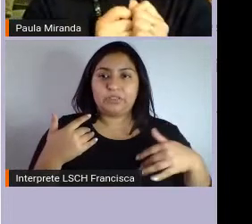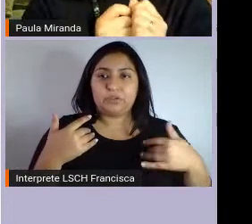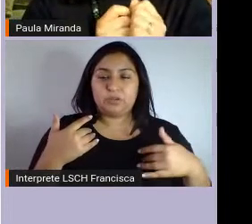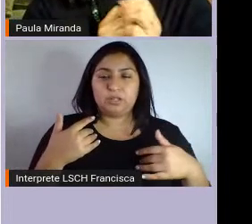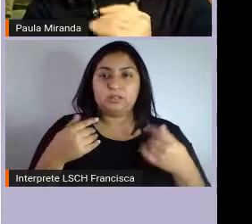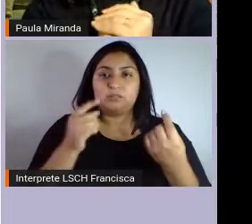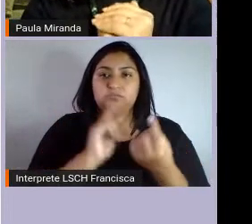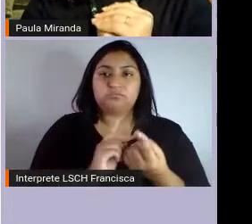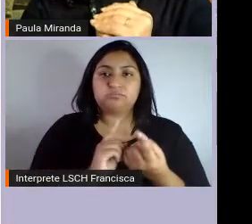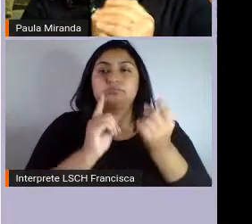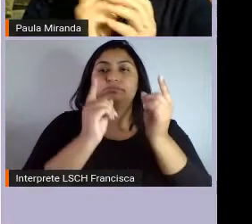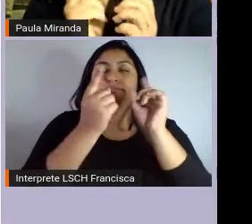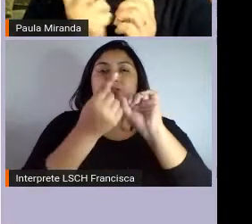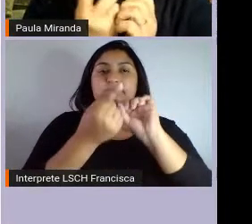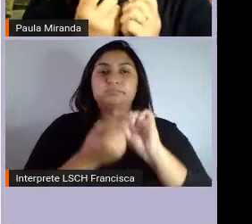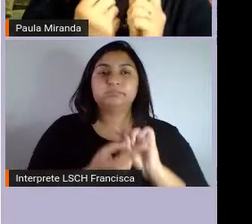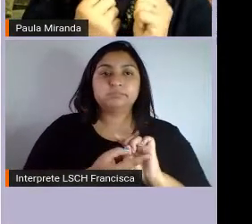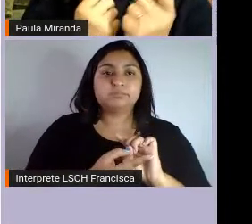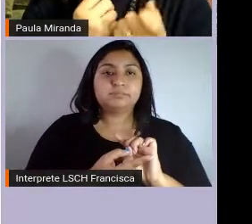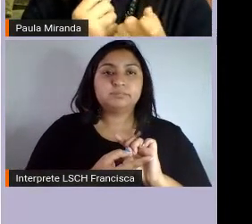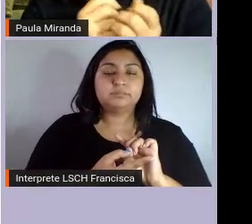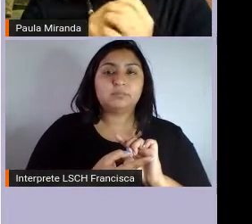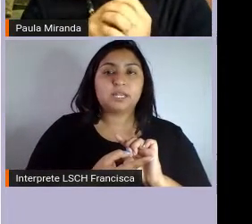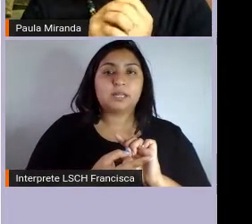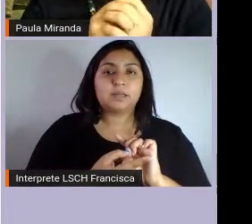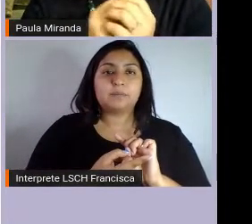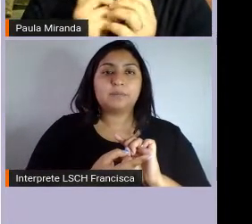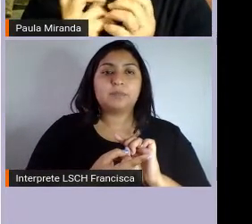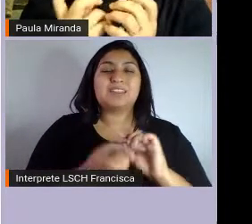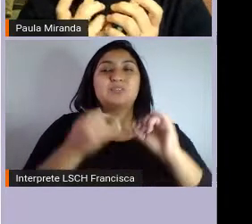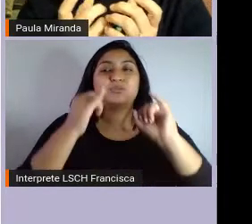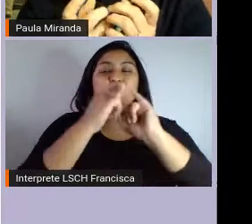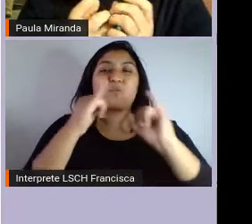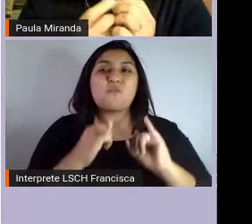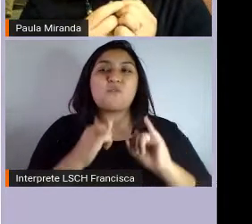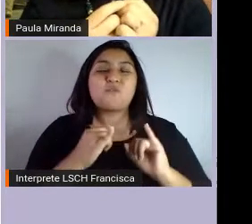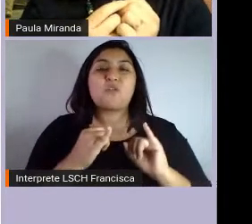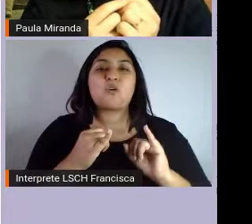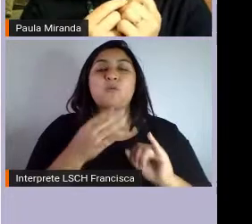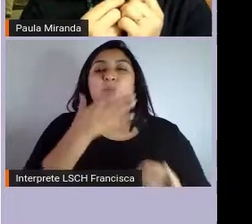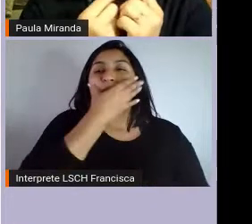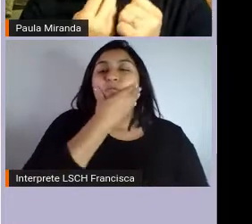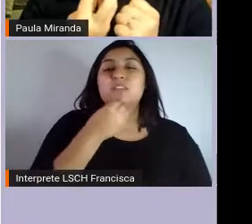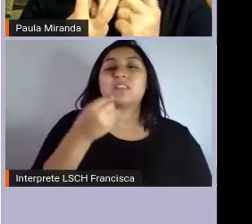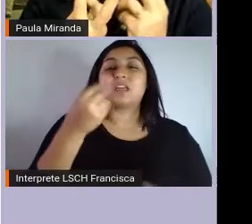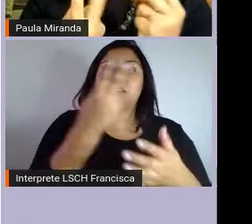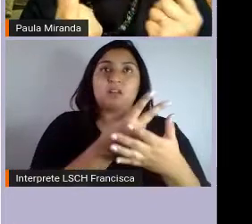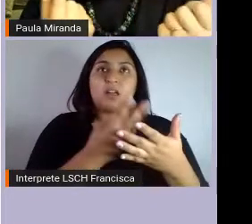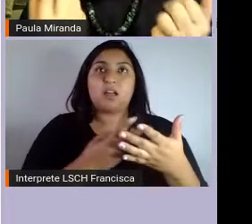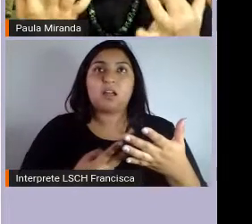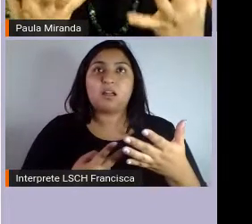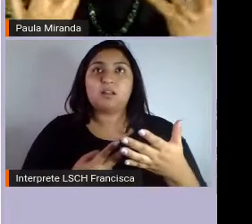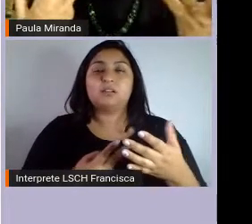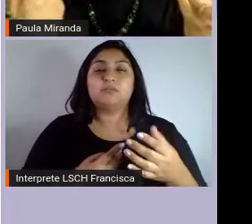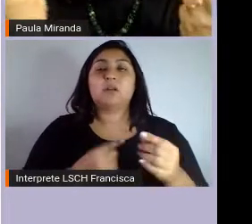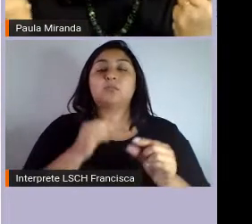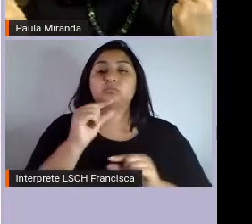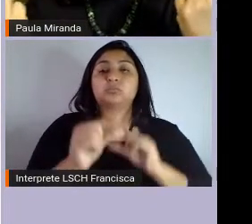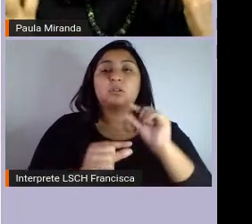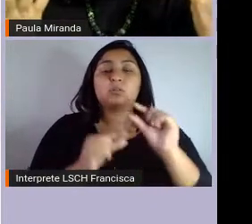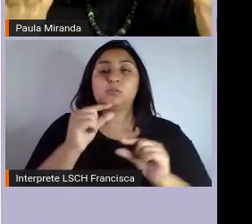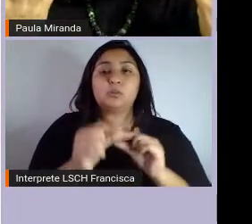su, como el registro, el estilo, la estética de su arte, a medida también que va